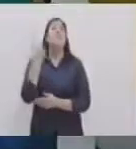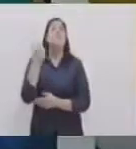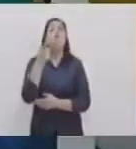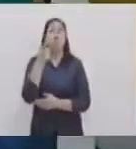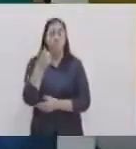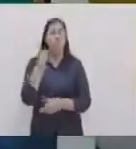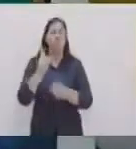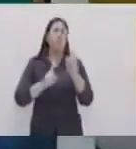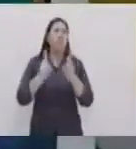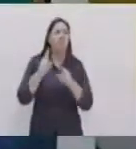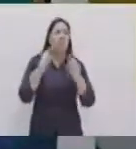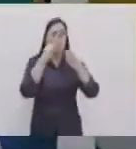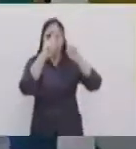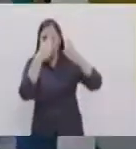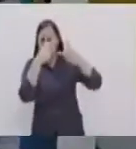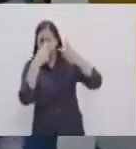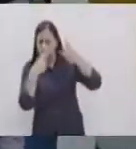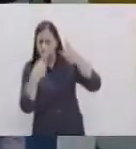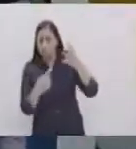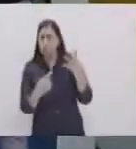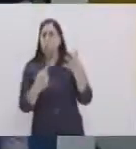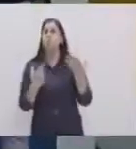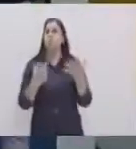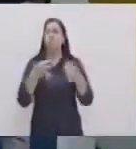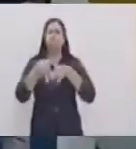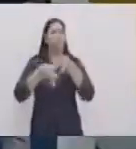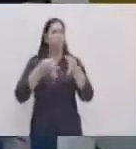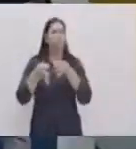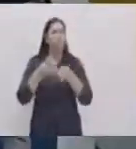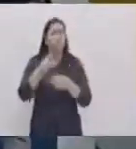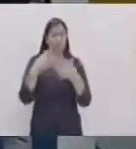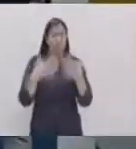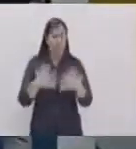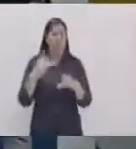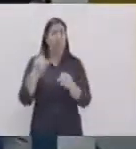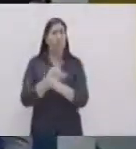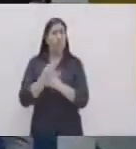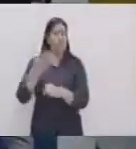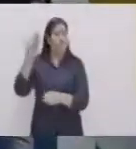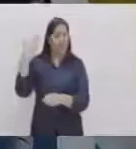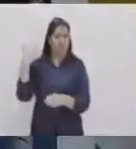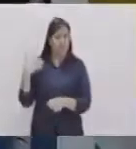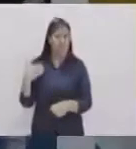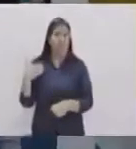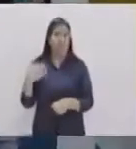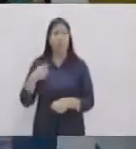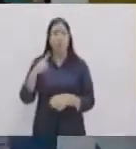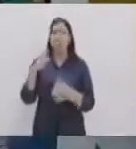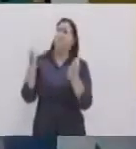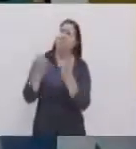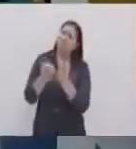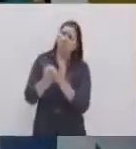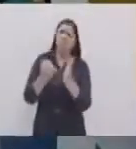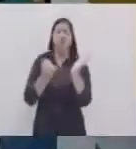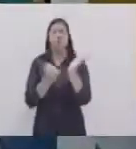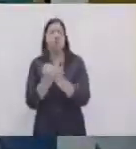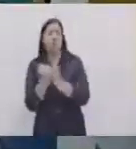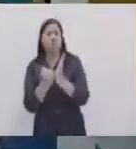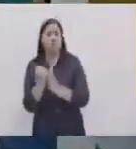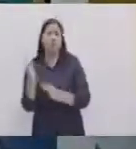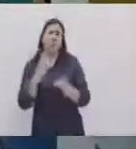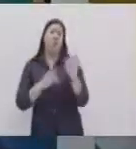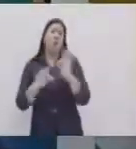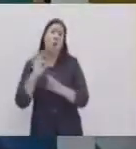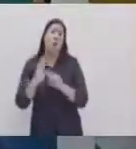aprendas cuáles son los tipos de argumentos. Tú ya los has utilizado. Los has utilizado en la escuela, en el instituto